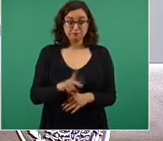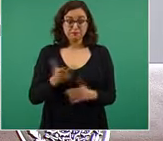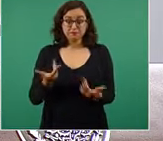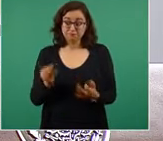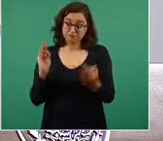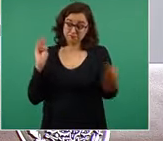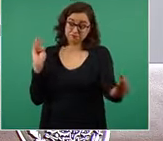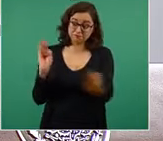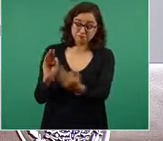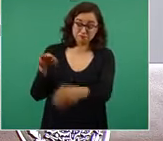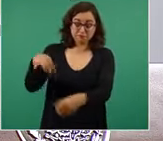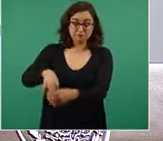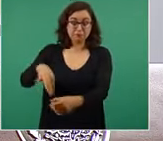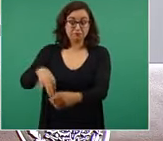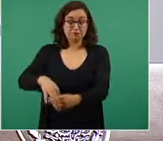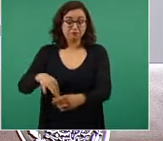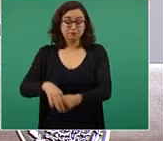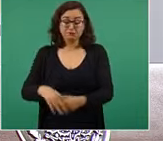elecciones.